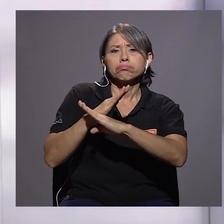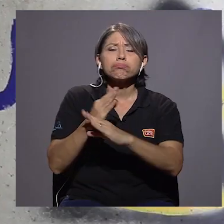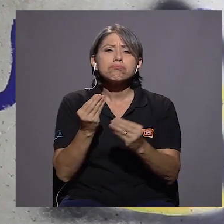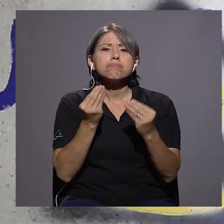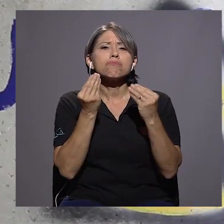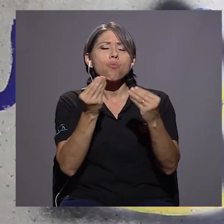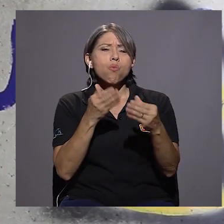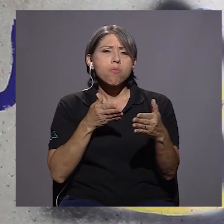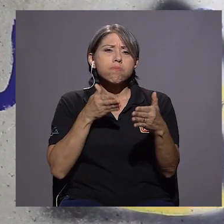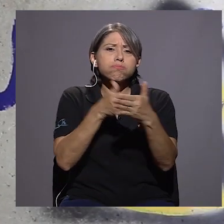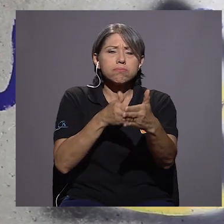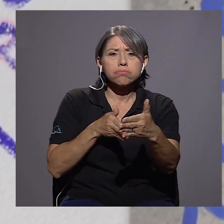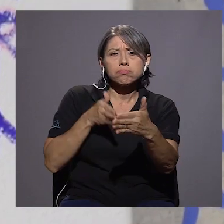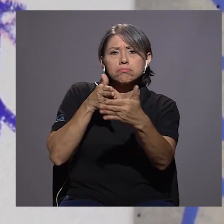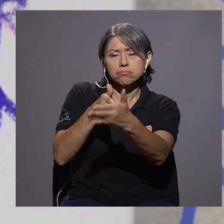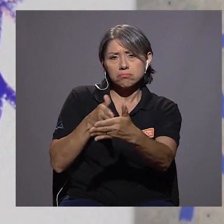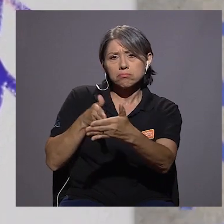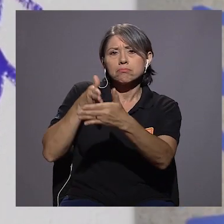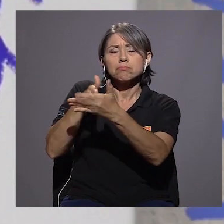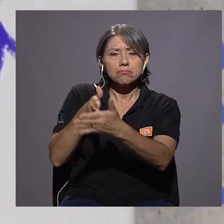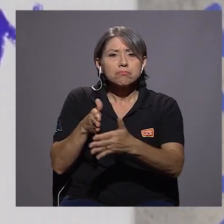de tanta amenaza.